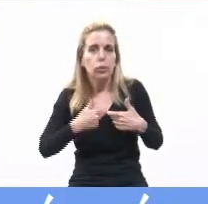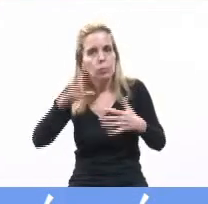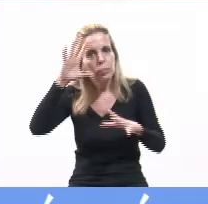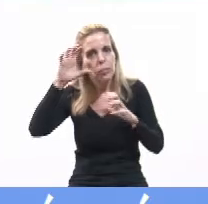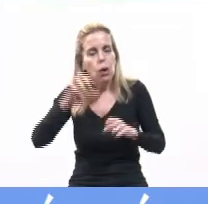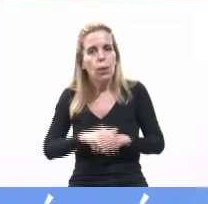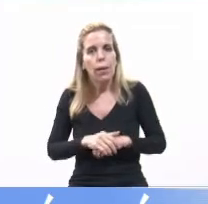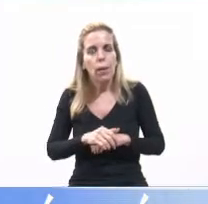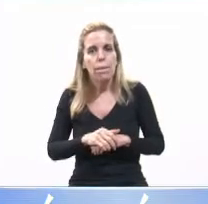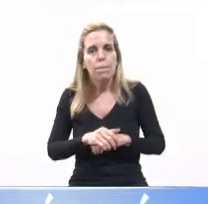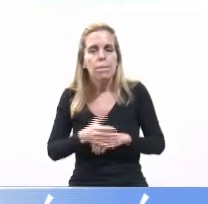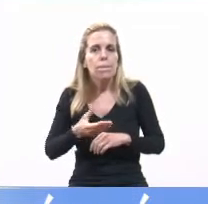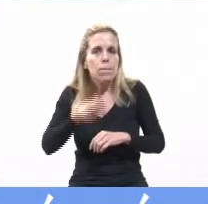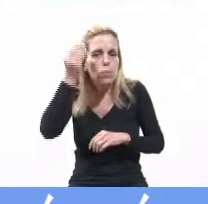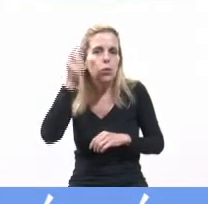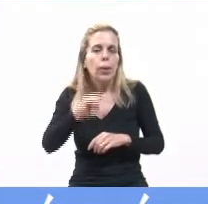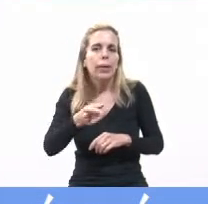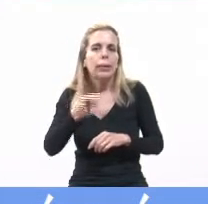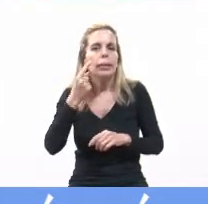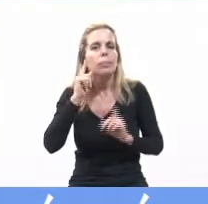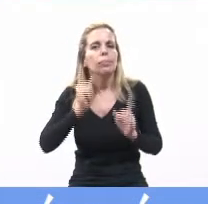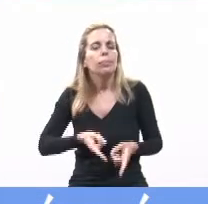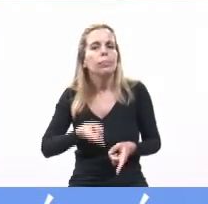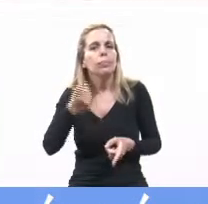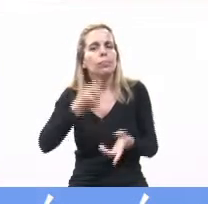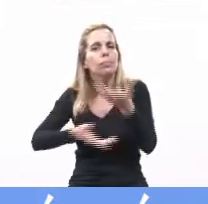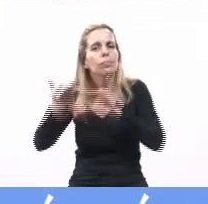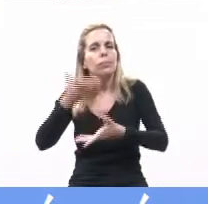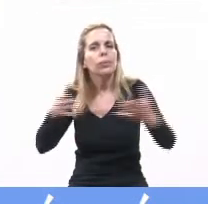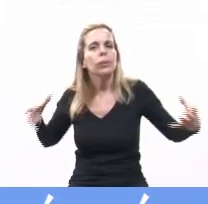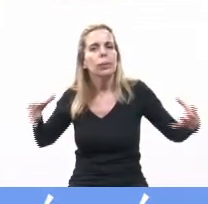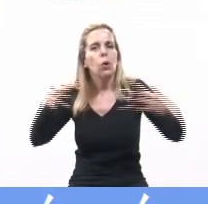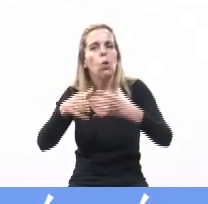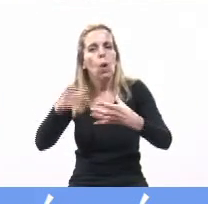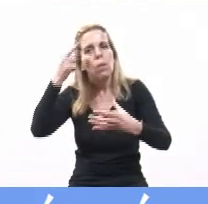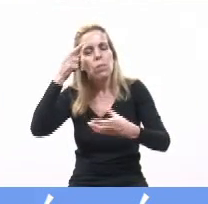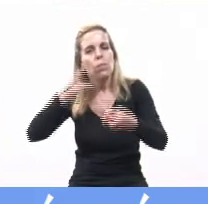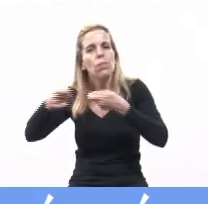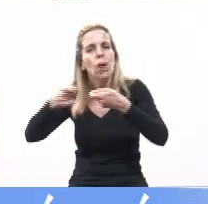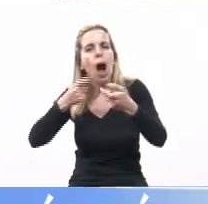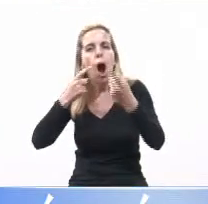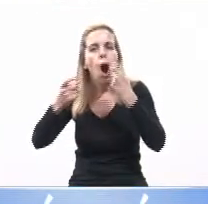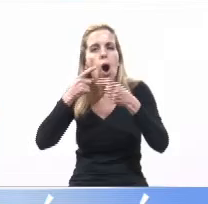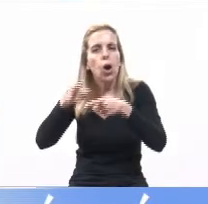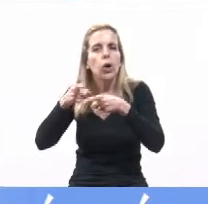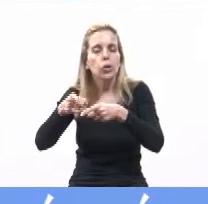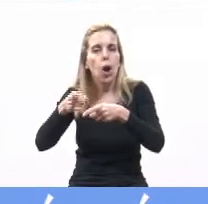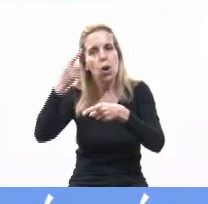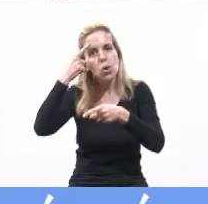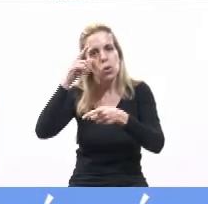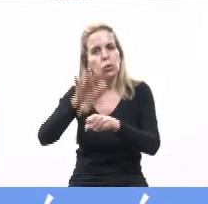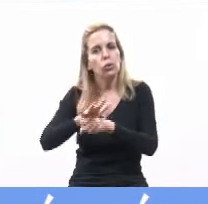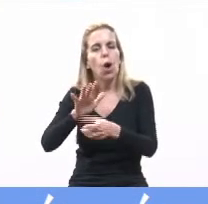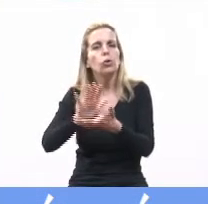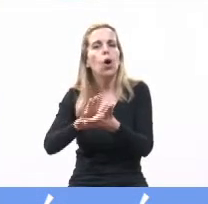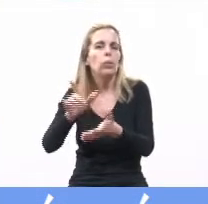porque tuve la oportunidad de participar, cuando se hizo el marco regulatorio y el proyecto de concesión,